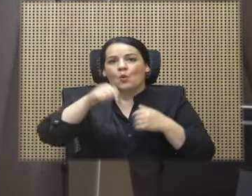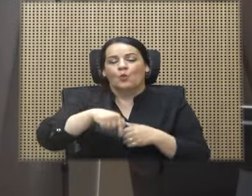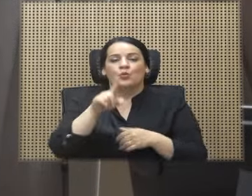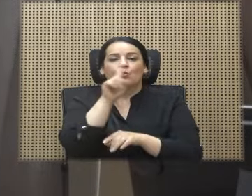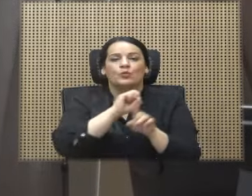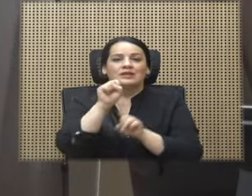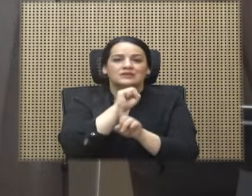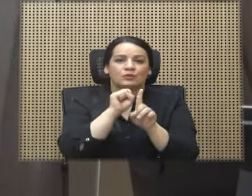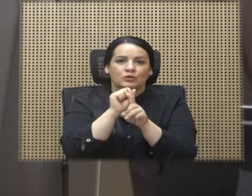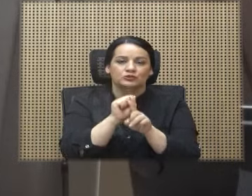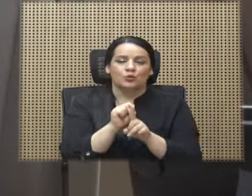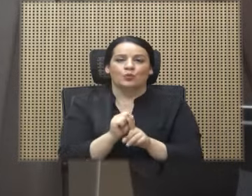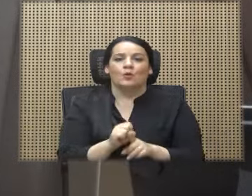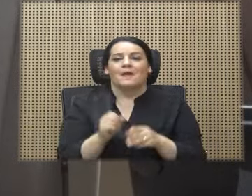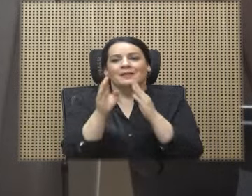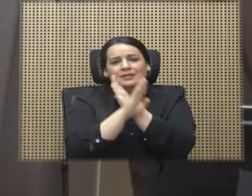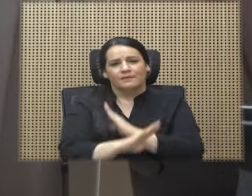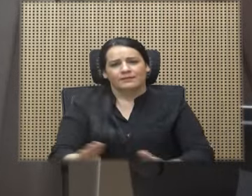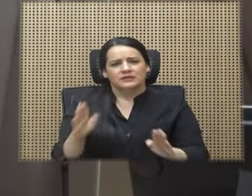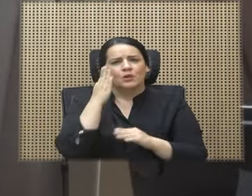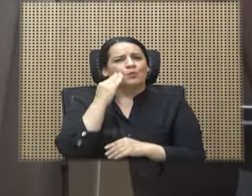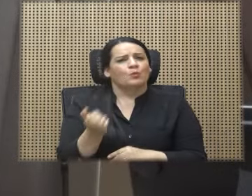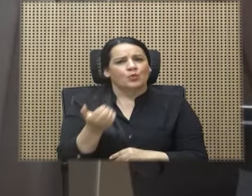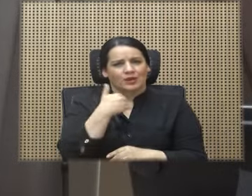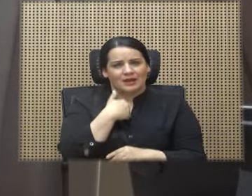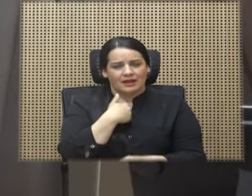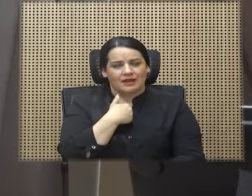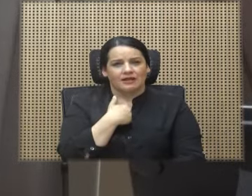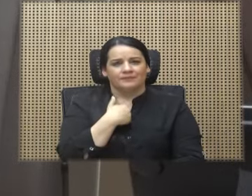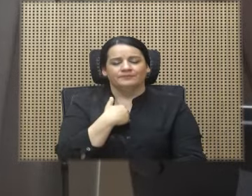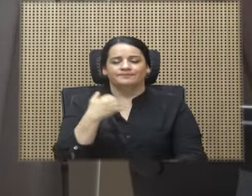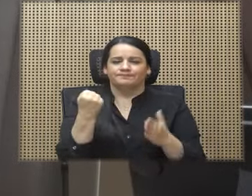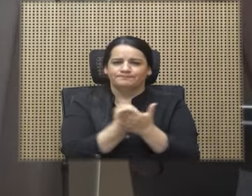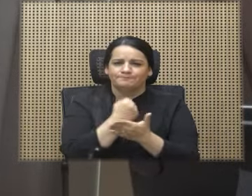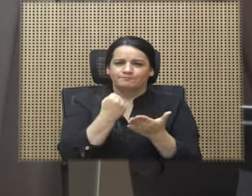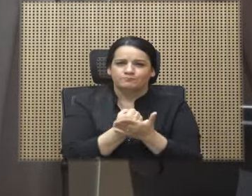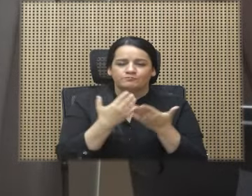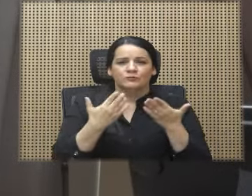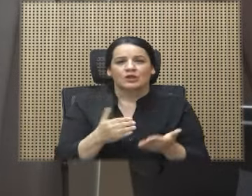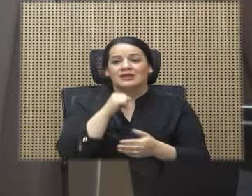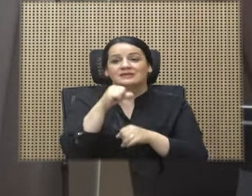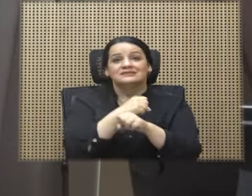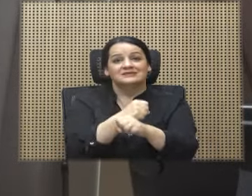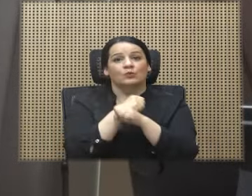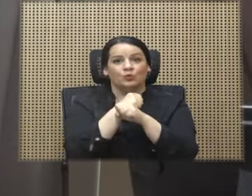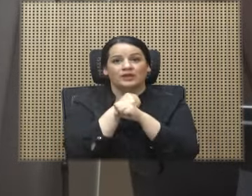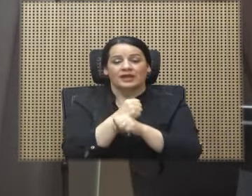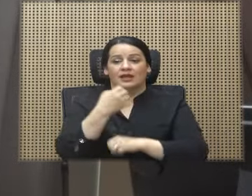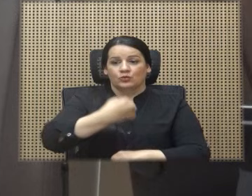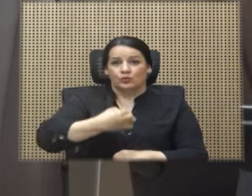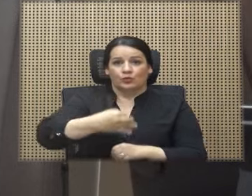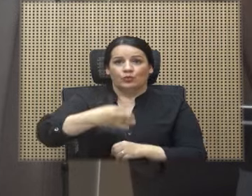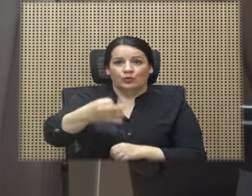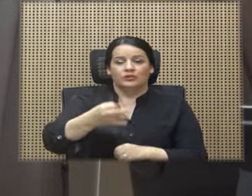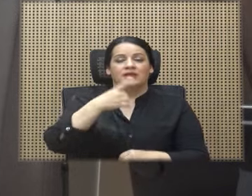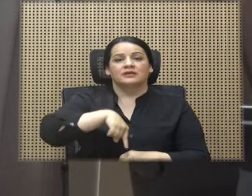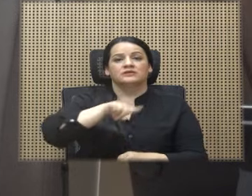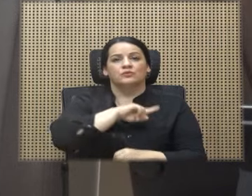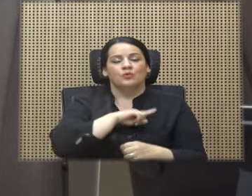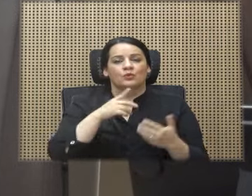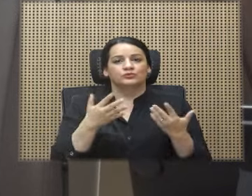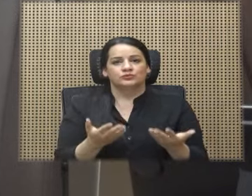situación de paz porque tenemos Lamentablemente una inseguridad que día a día nos